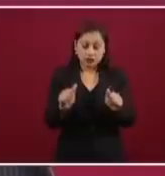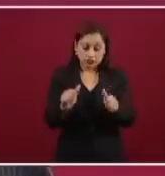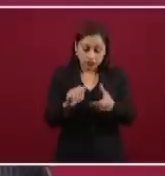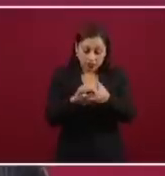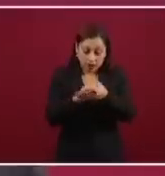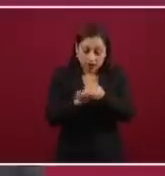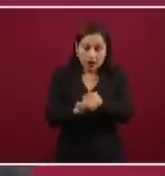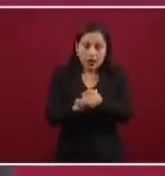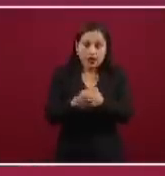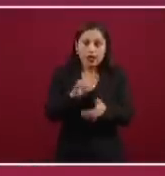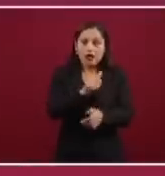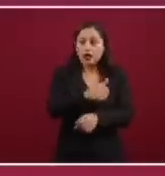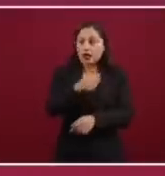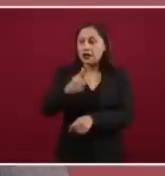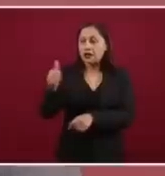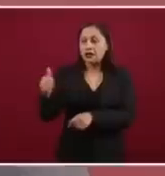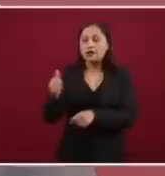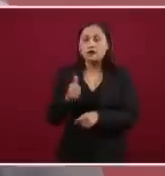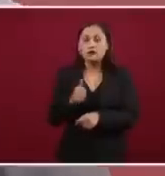y